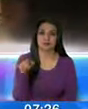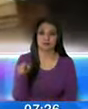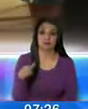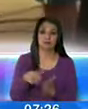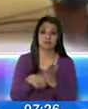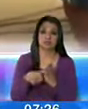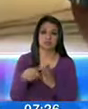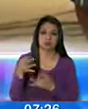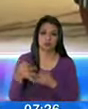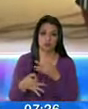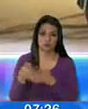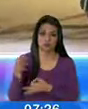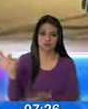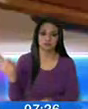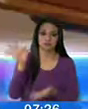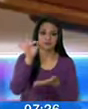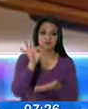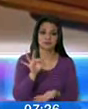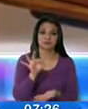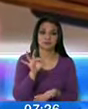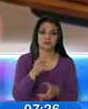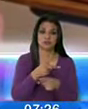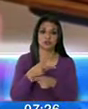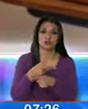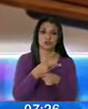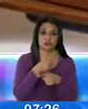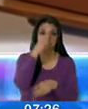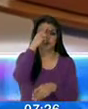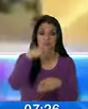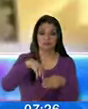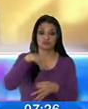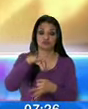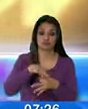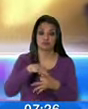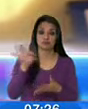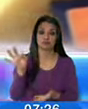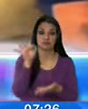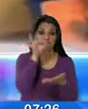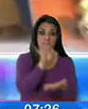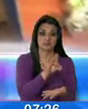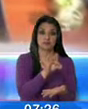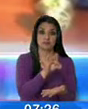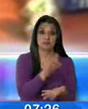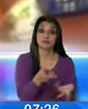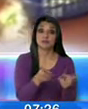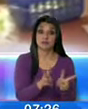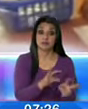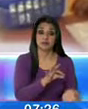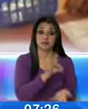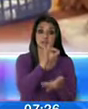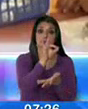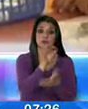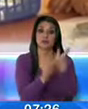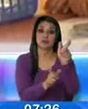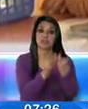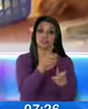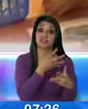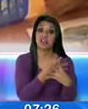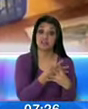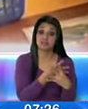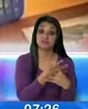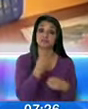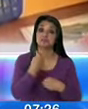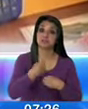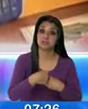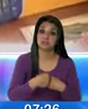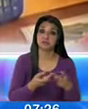Ministerio de Justicia, otro más por el Consejo Nacional Electoral y finalmente un delegado de las personas privadas de la libertad, que en